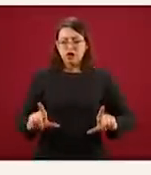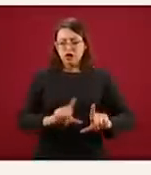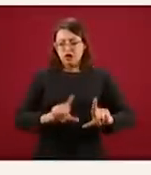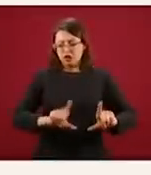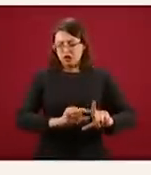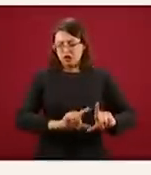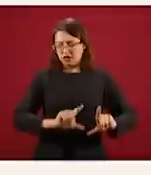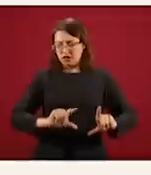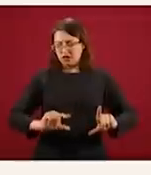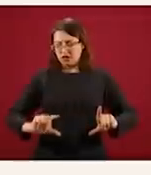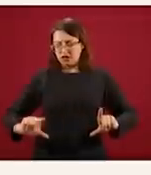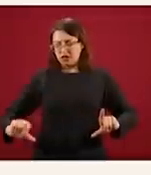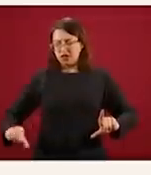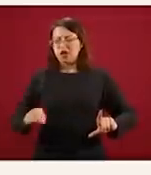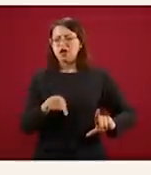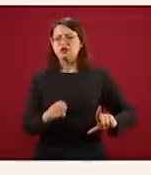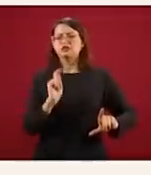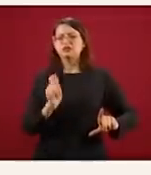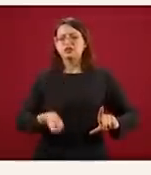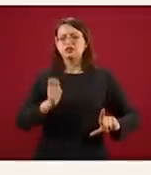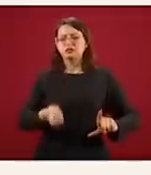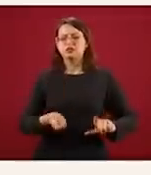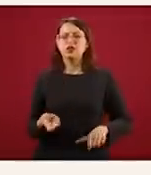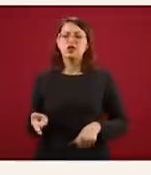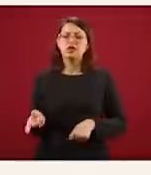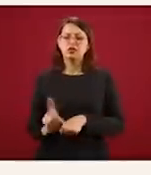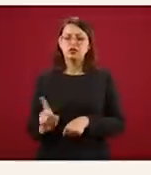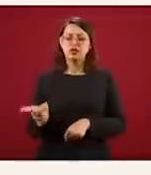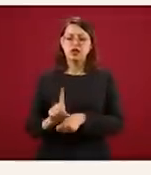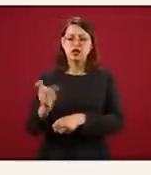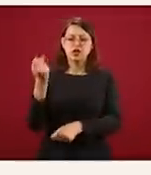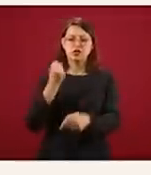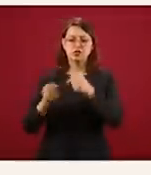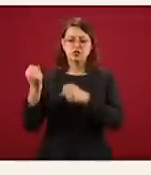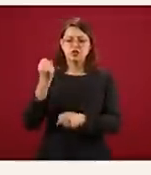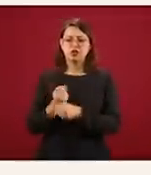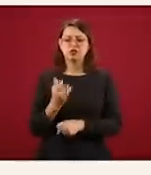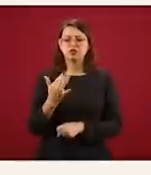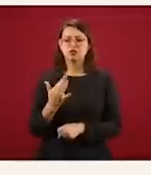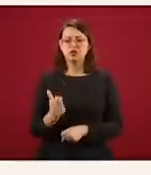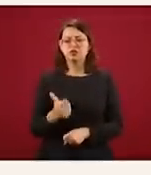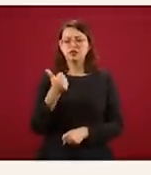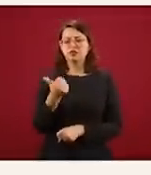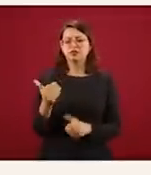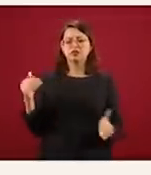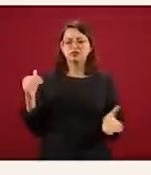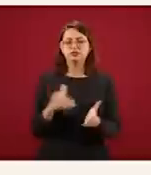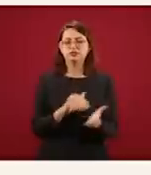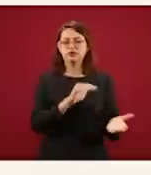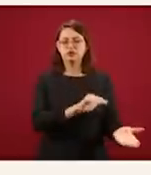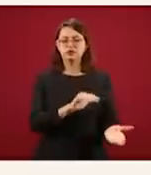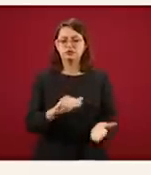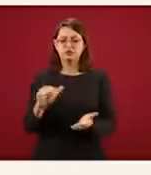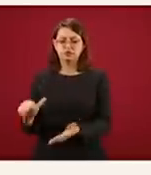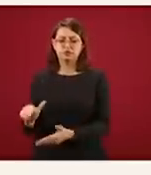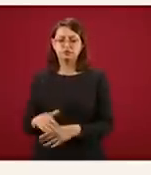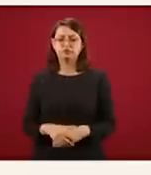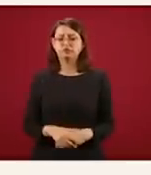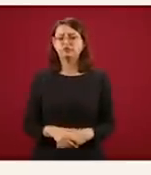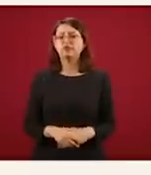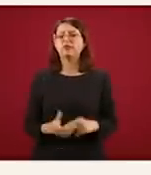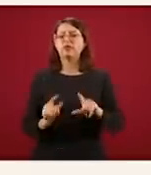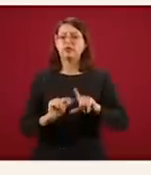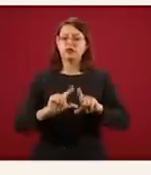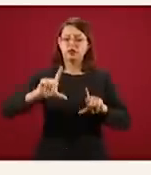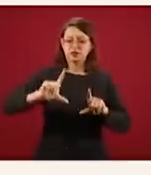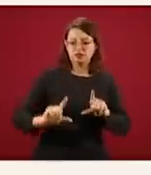promedio de promedio diario del año pasado, 56 mil barriles. Tuvimos un pico, porque esto iba